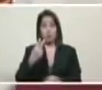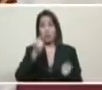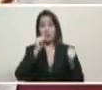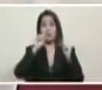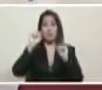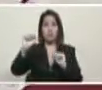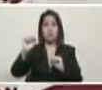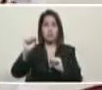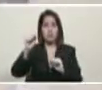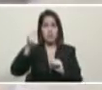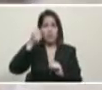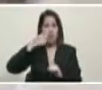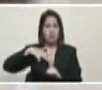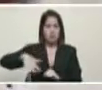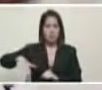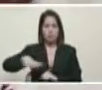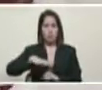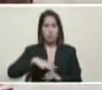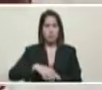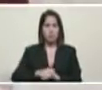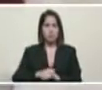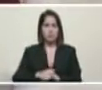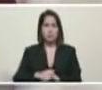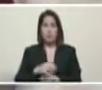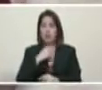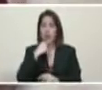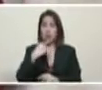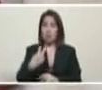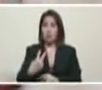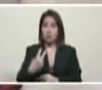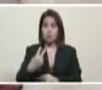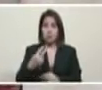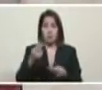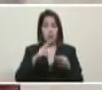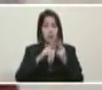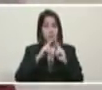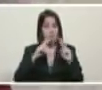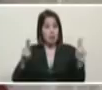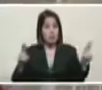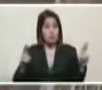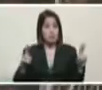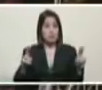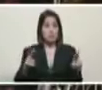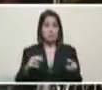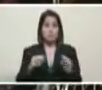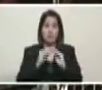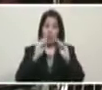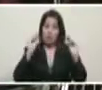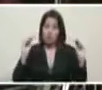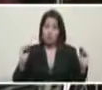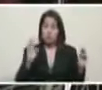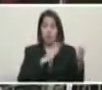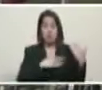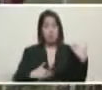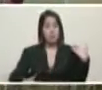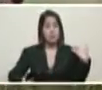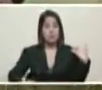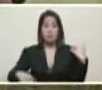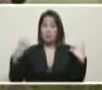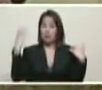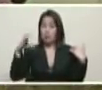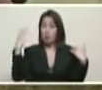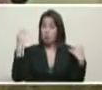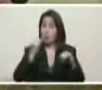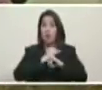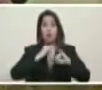Armada Nacional Bolivariana. Levanto la voz en defensa de la paz. Y le digo al presidente de Colombia, ya basta, presidente